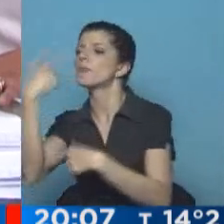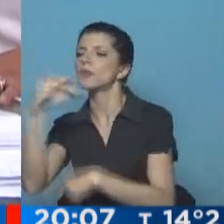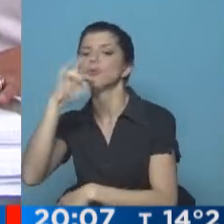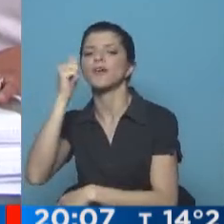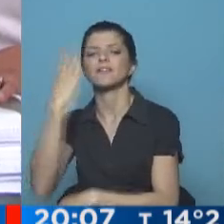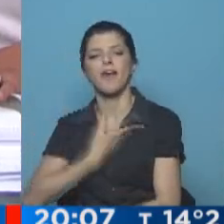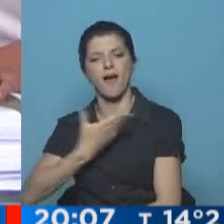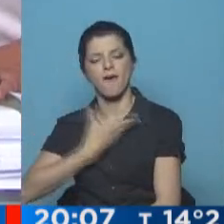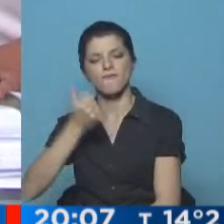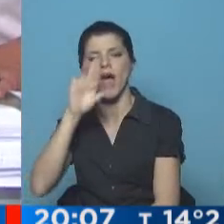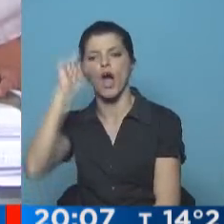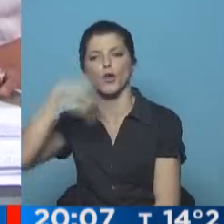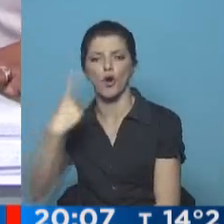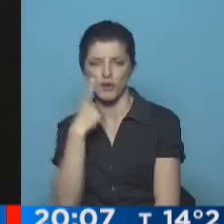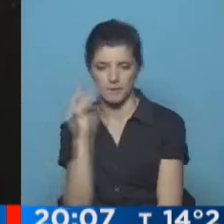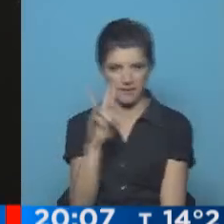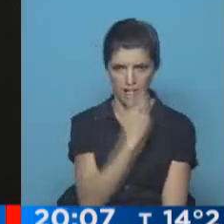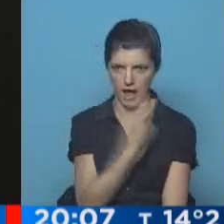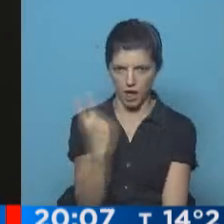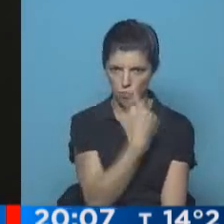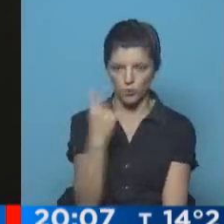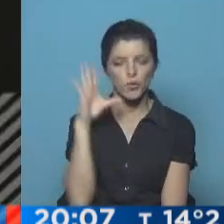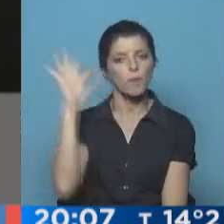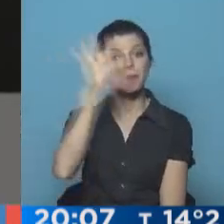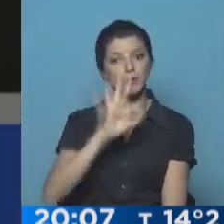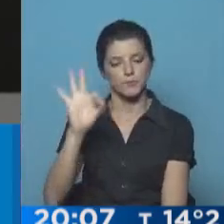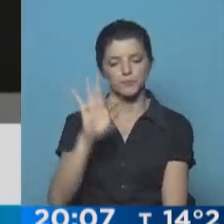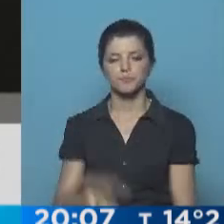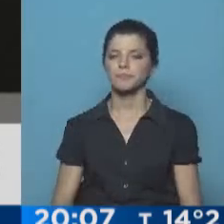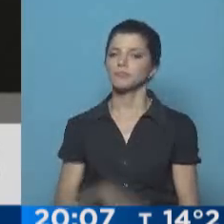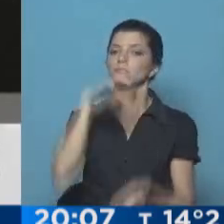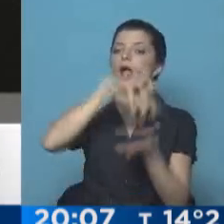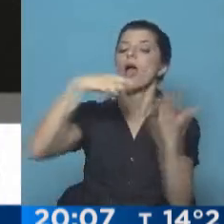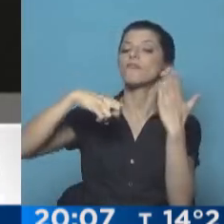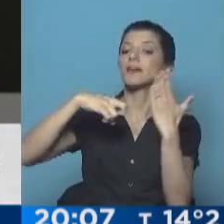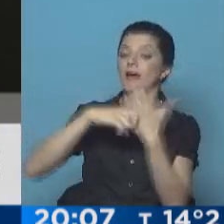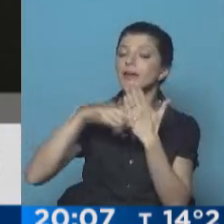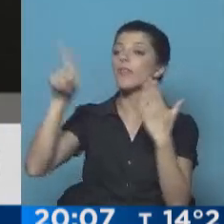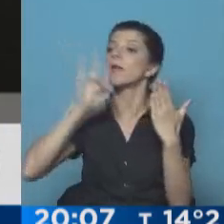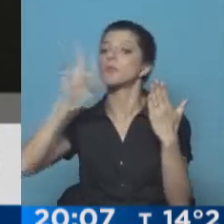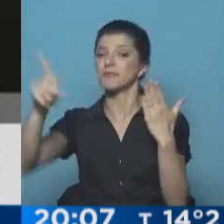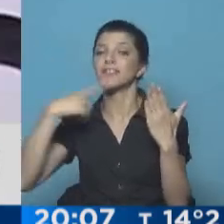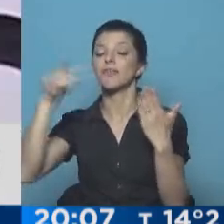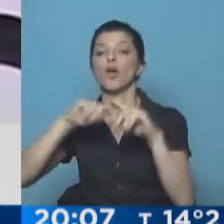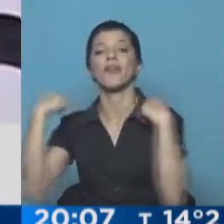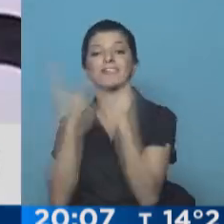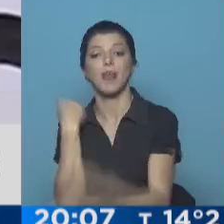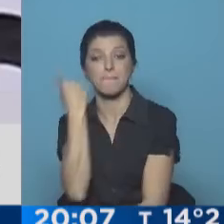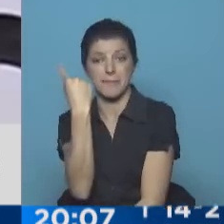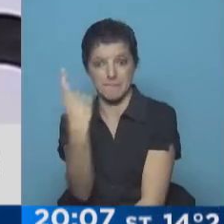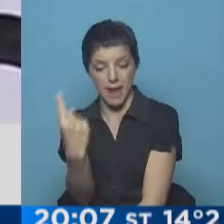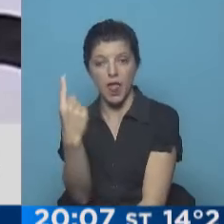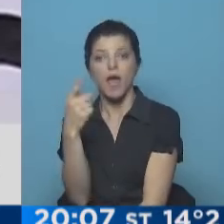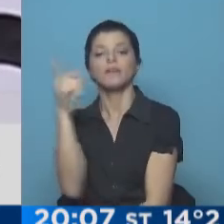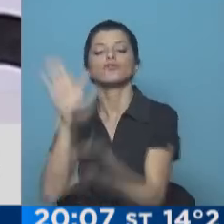doctor Zaffaroni. Aquí los testimonios. La Fiscalía de Estado Provincial apeló el fallo de la Sala Primera de la Cámara